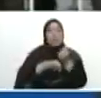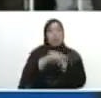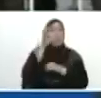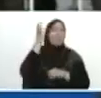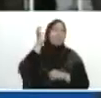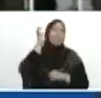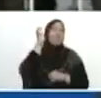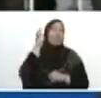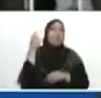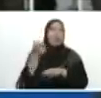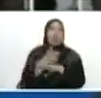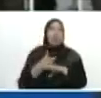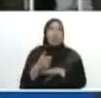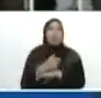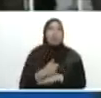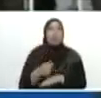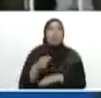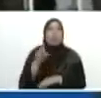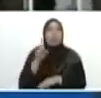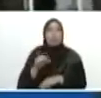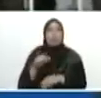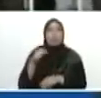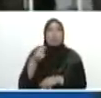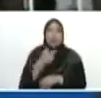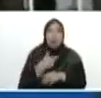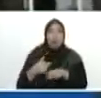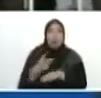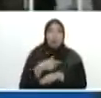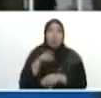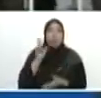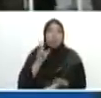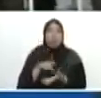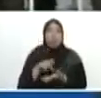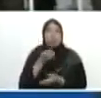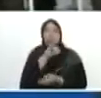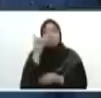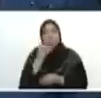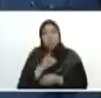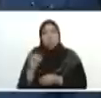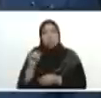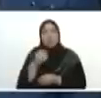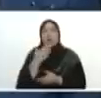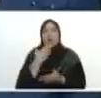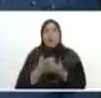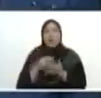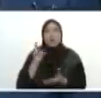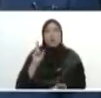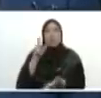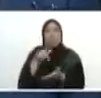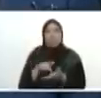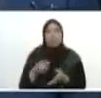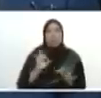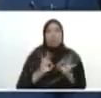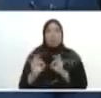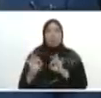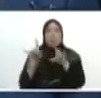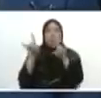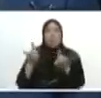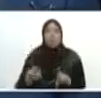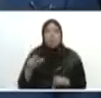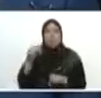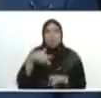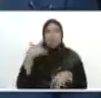del gobernador Manuel Rosales aquí presente gobernador le agradezco su presencia protocolar y oficial